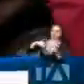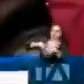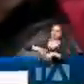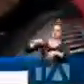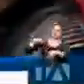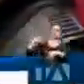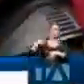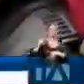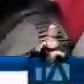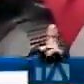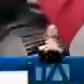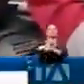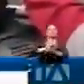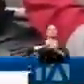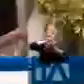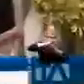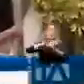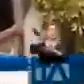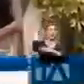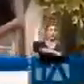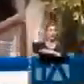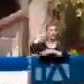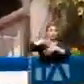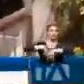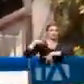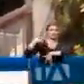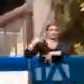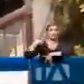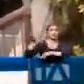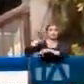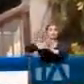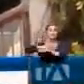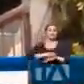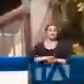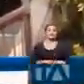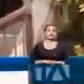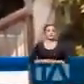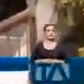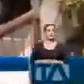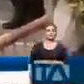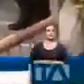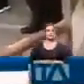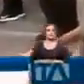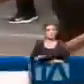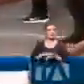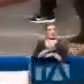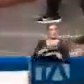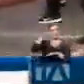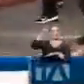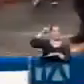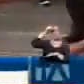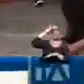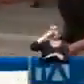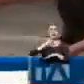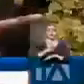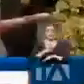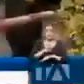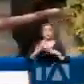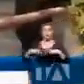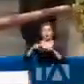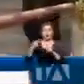fueron detenidos en Lago Agrio por las manifestaciones que se realizaron en esta localidad por las medidas económicas tomadas por el